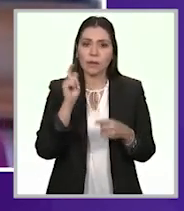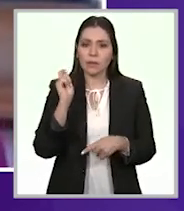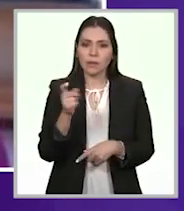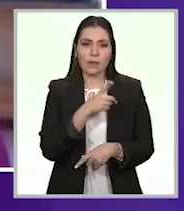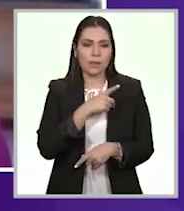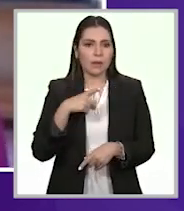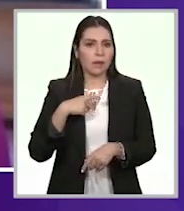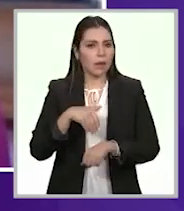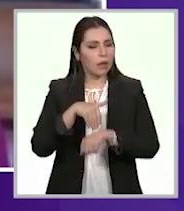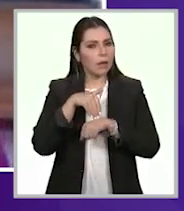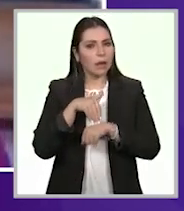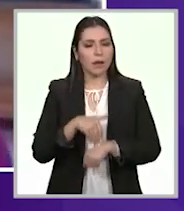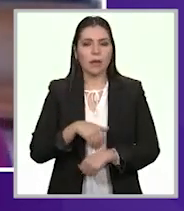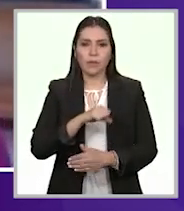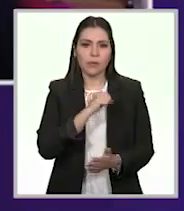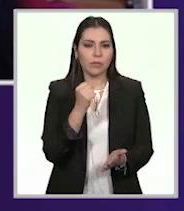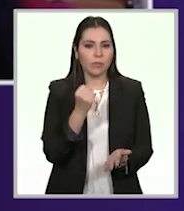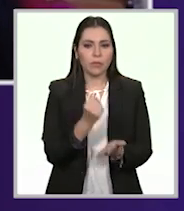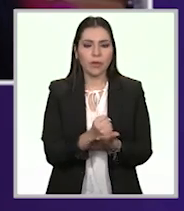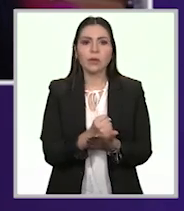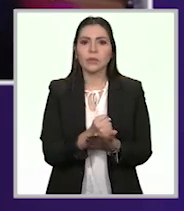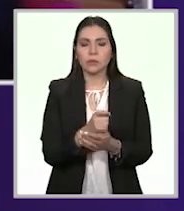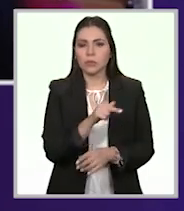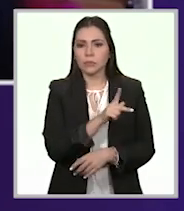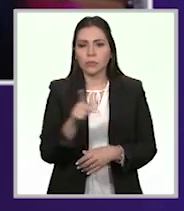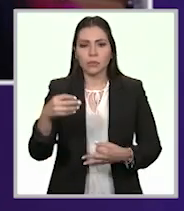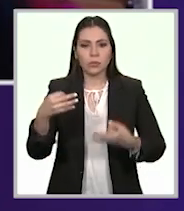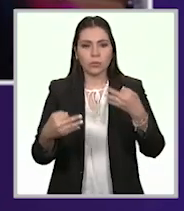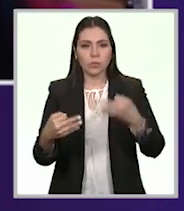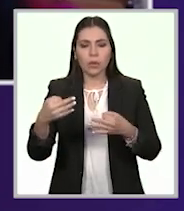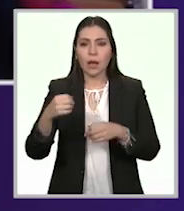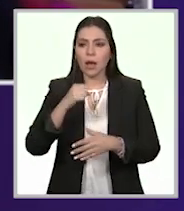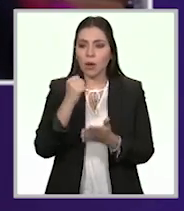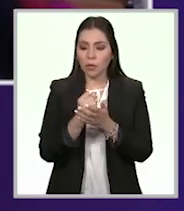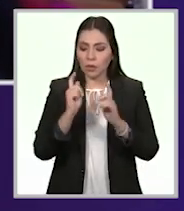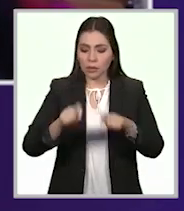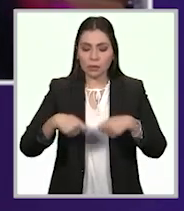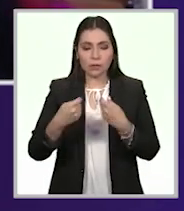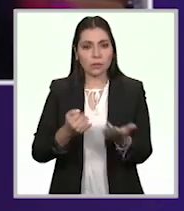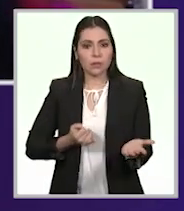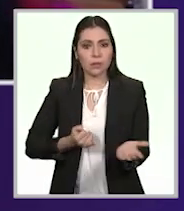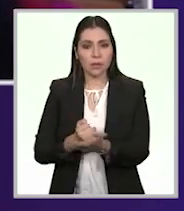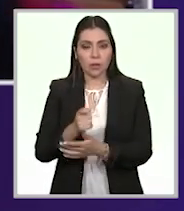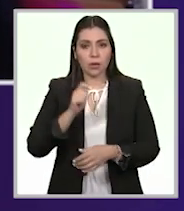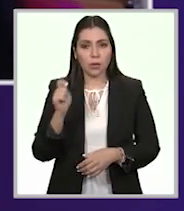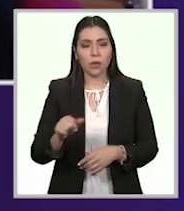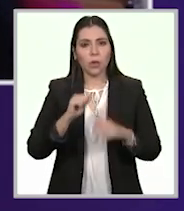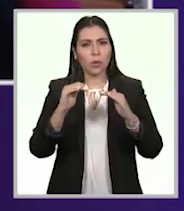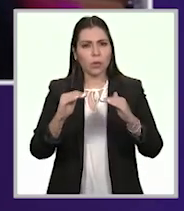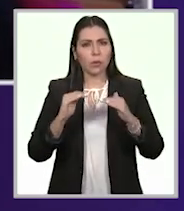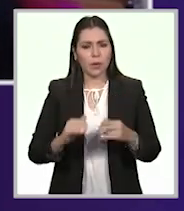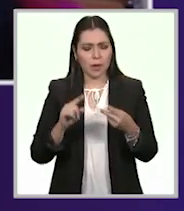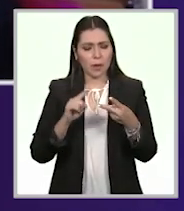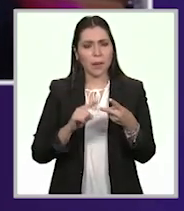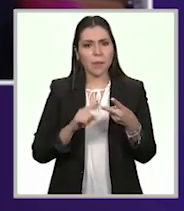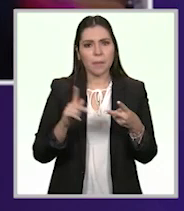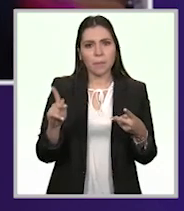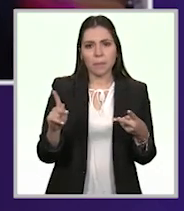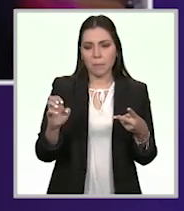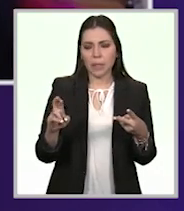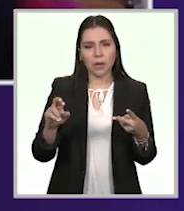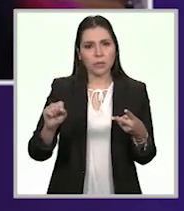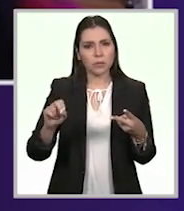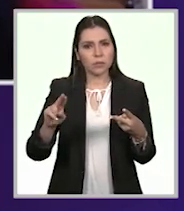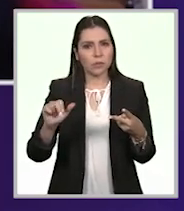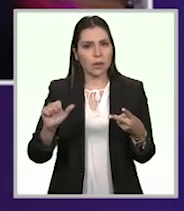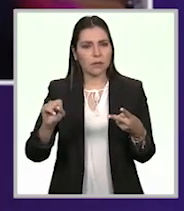tenemos que seguir por ser órganos inferiores de aquel que ha dictado la resolución. Y el precedente persuasivo es